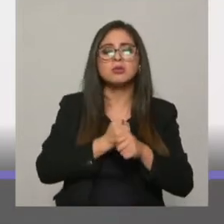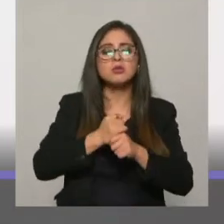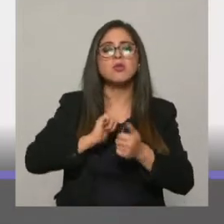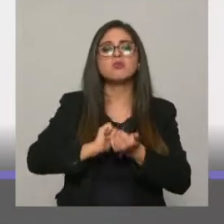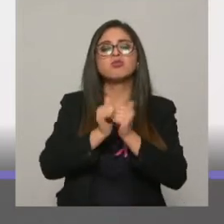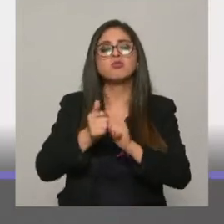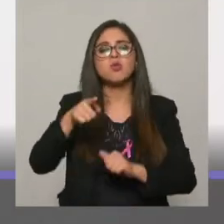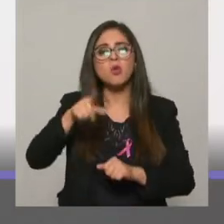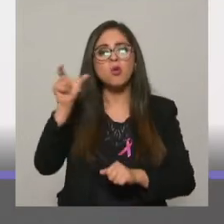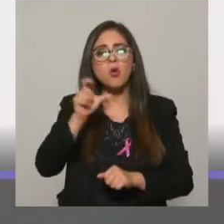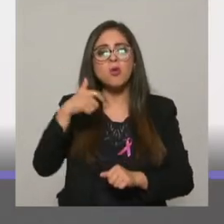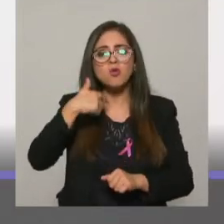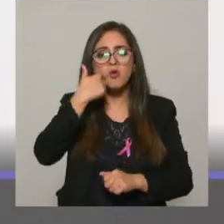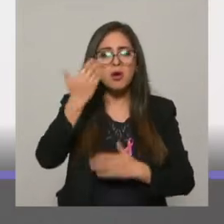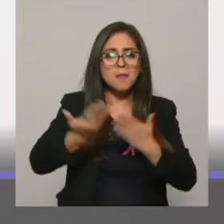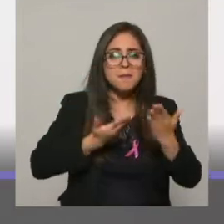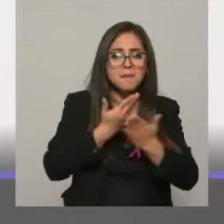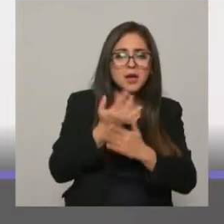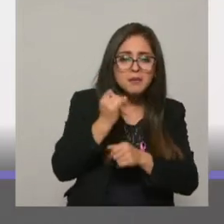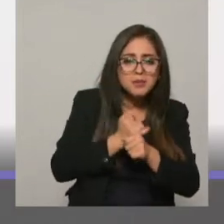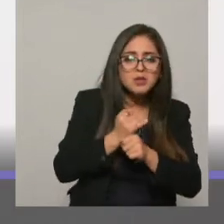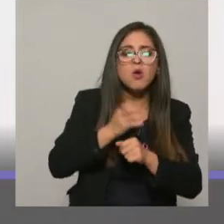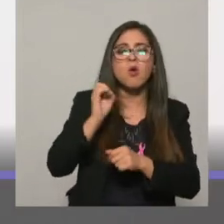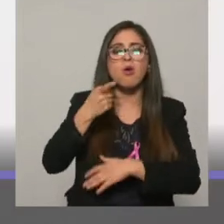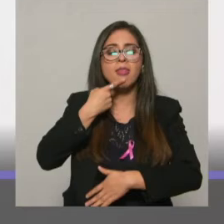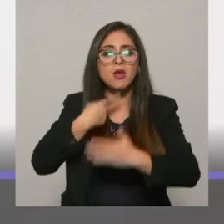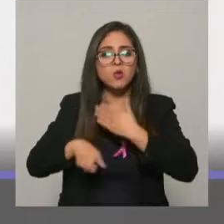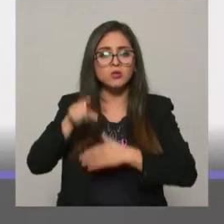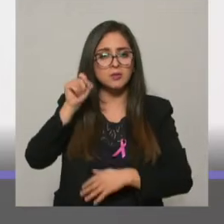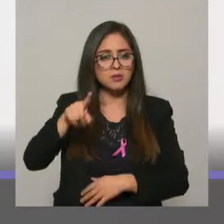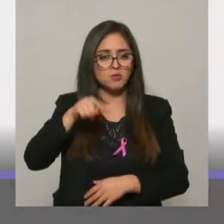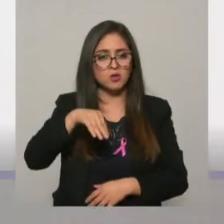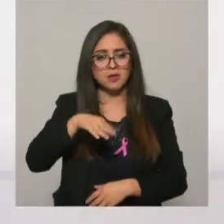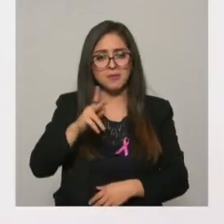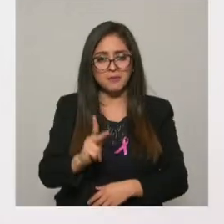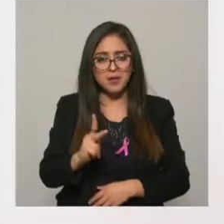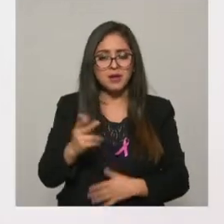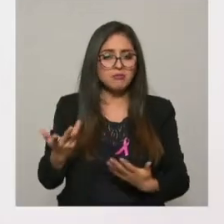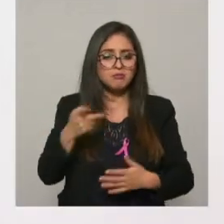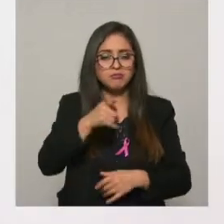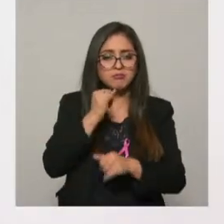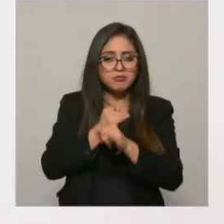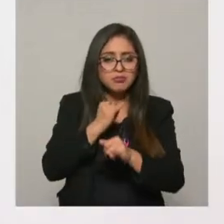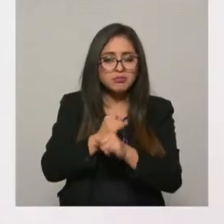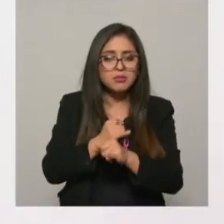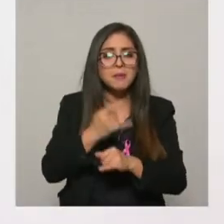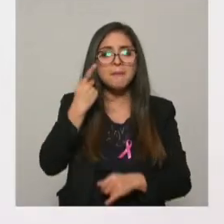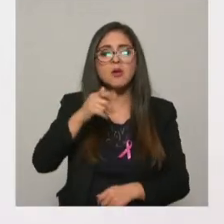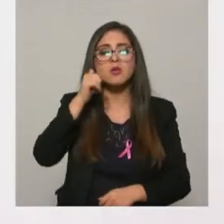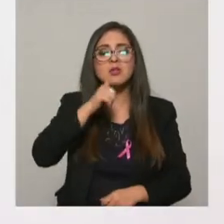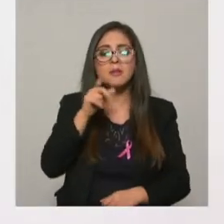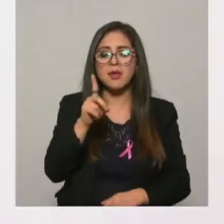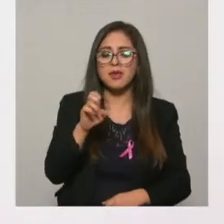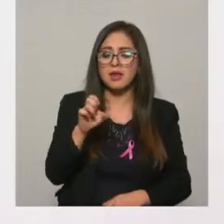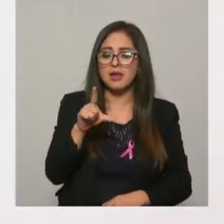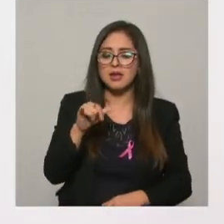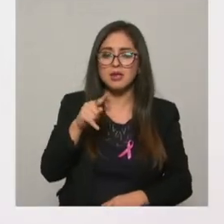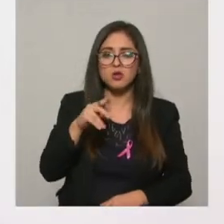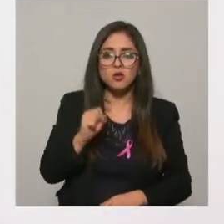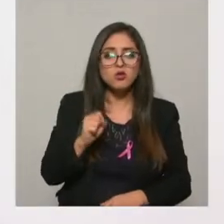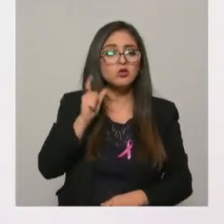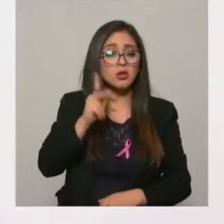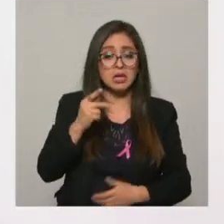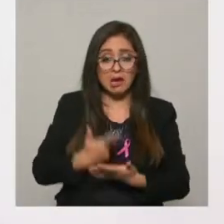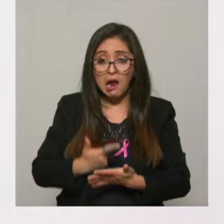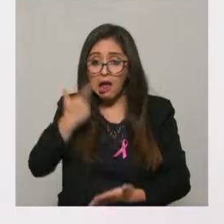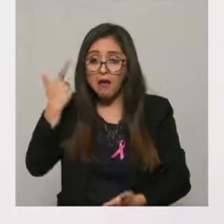para presentar nuestra querella o nuestra denuncia ante el Ministerio Público Virtual, siempre en delitos que no sean graves.